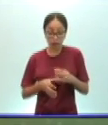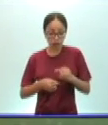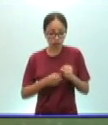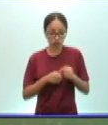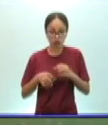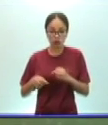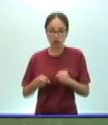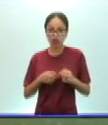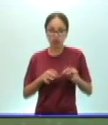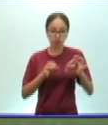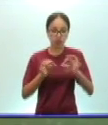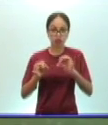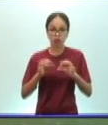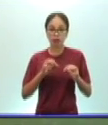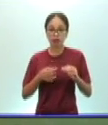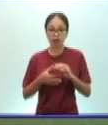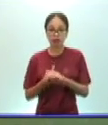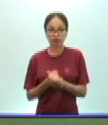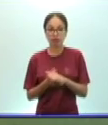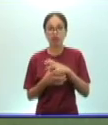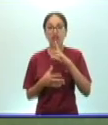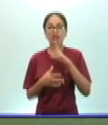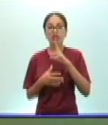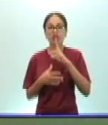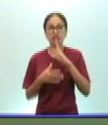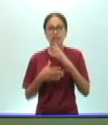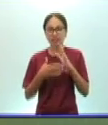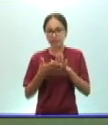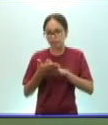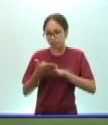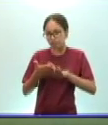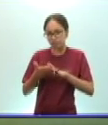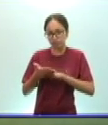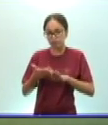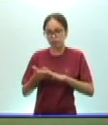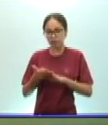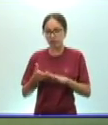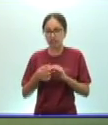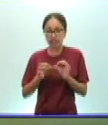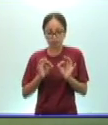agua quede incolora, como debe ser.